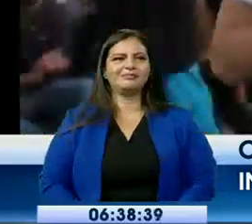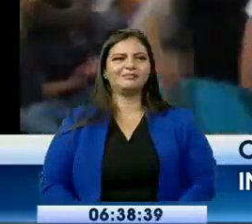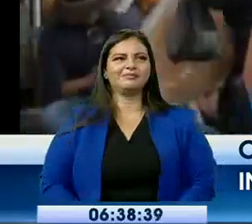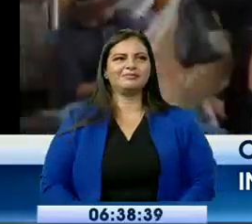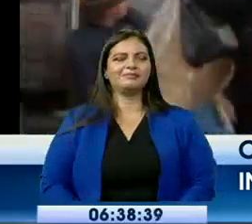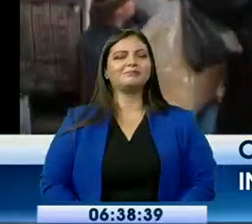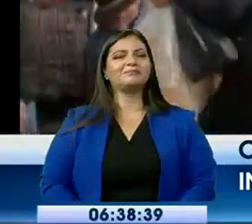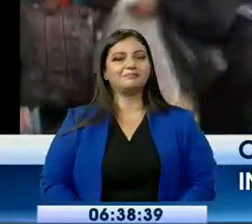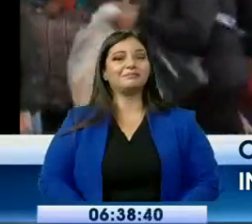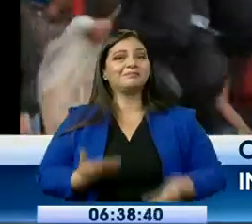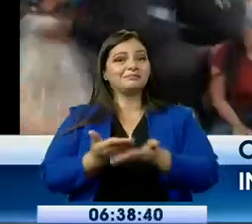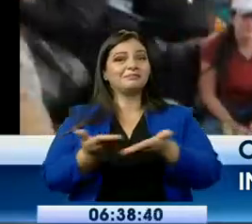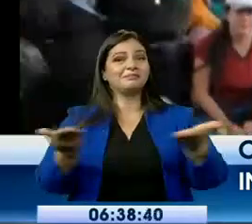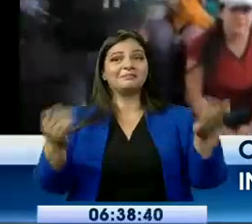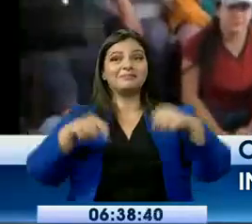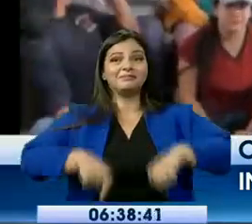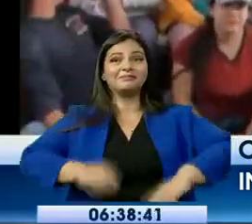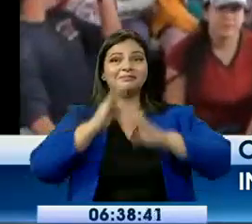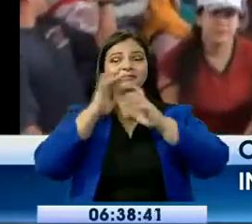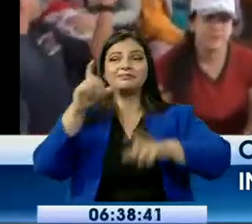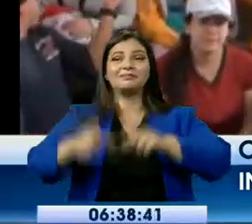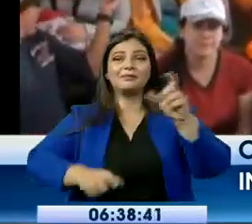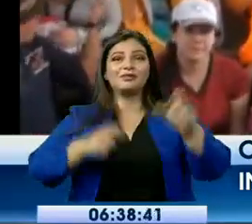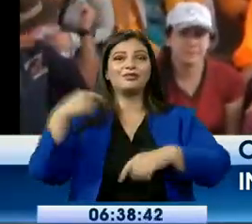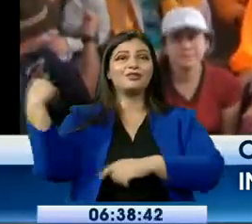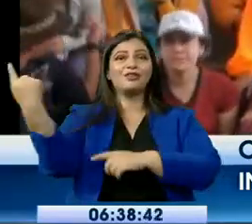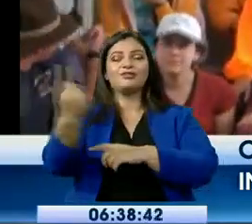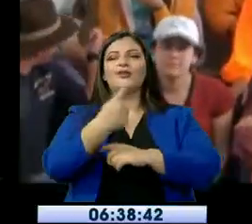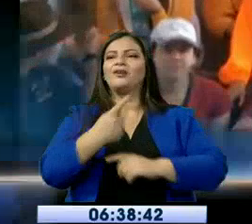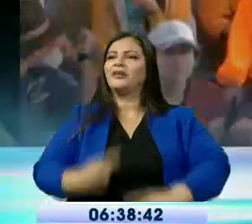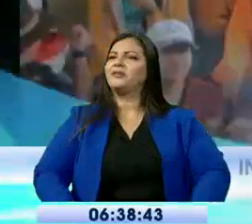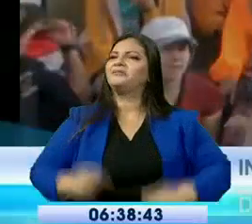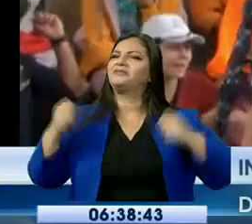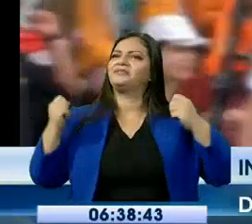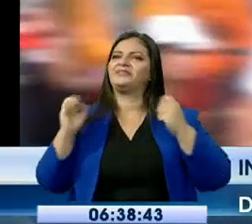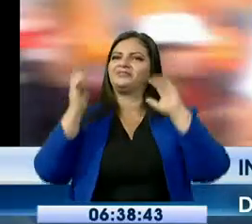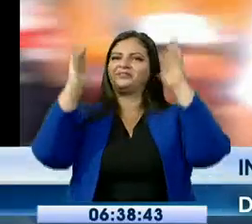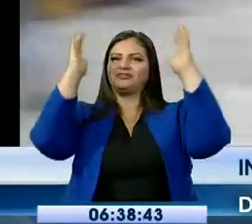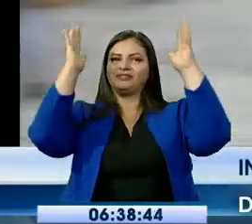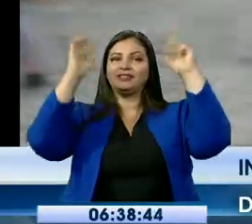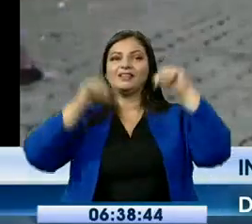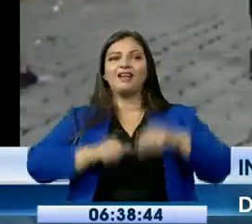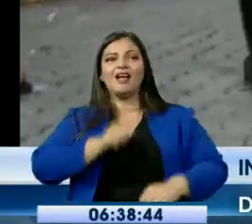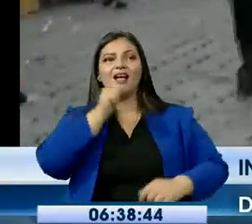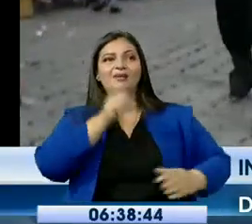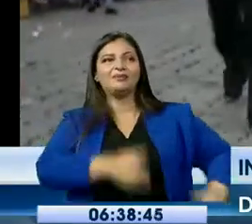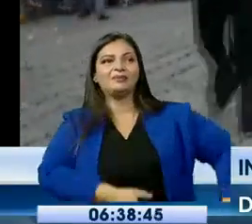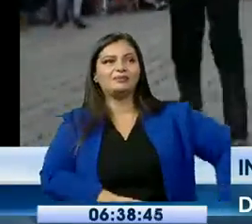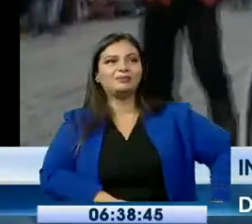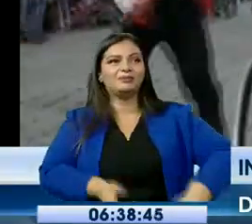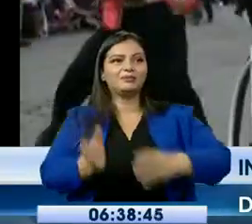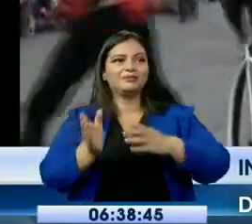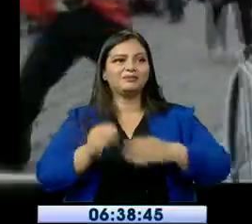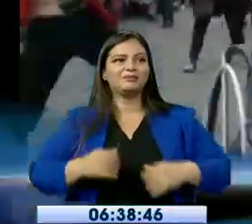Y así es como suspiran los guarandeños por el carnaval de aquí en la ciudad de las Siete Colinas.